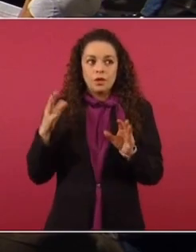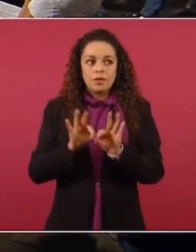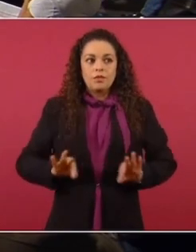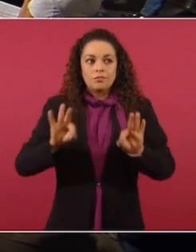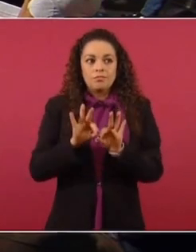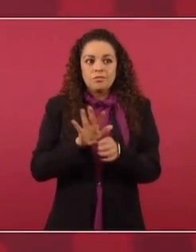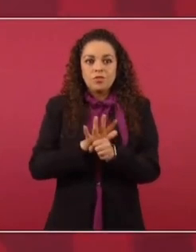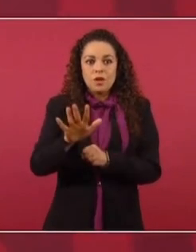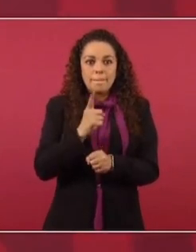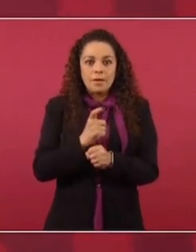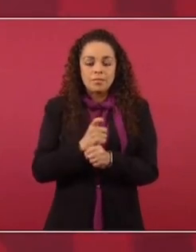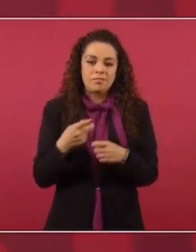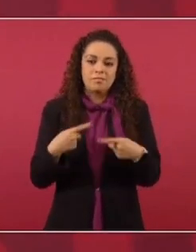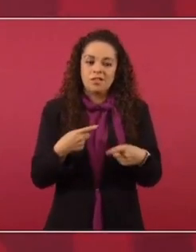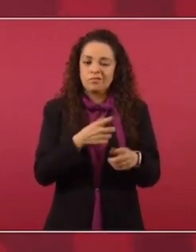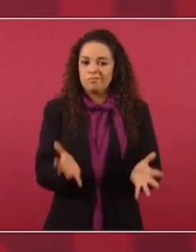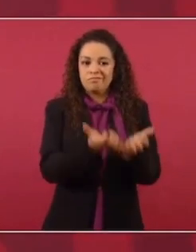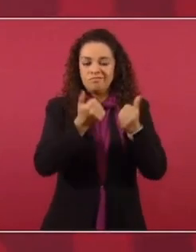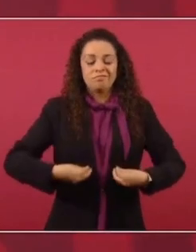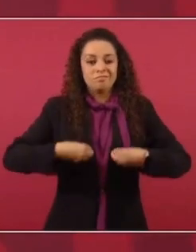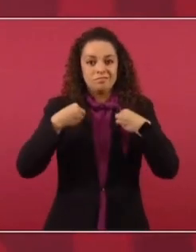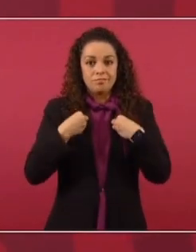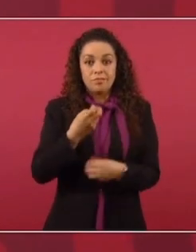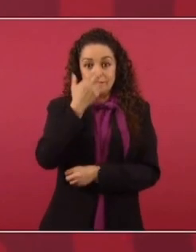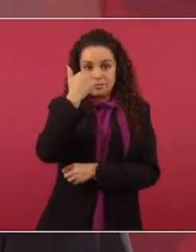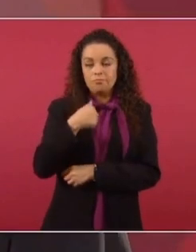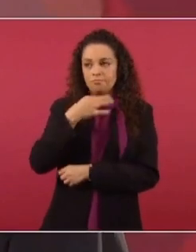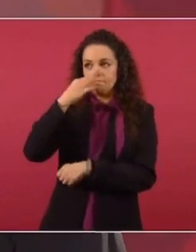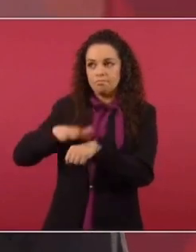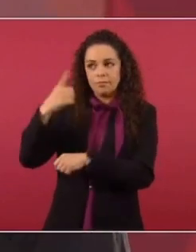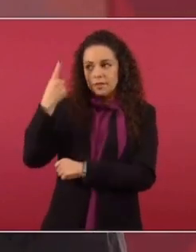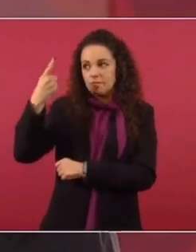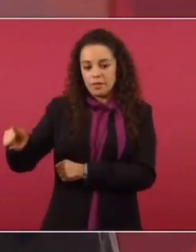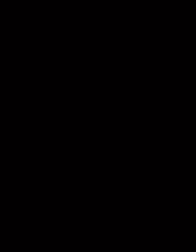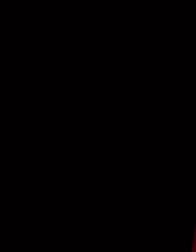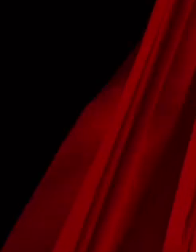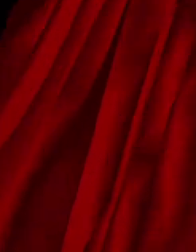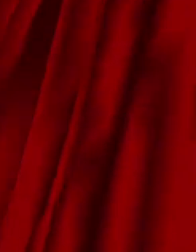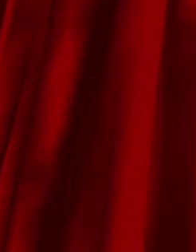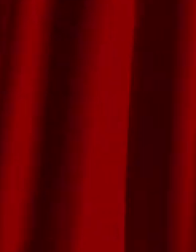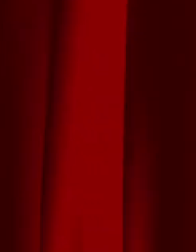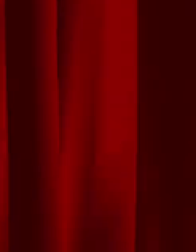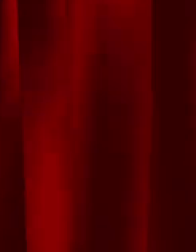la vida de las personas, de la gente, y doy la instrucción de que lo liberen.